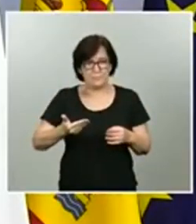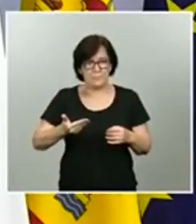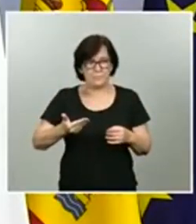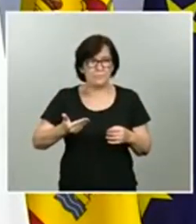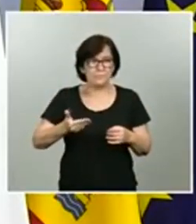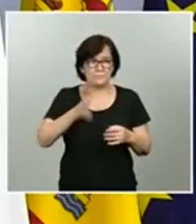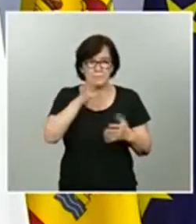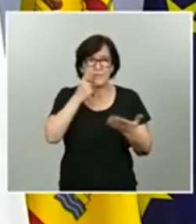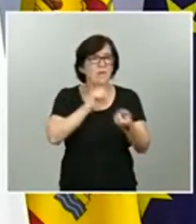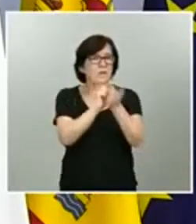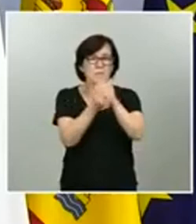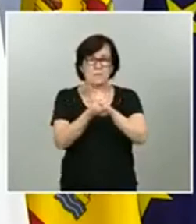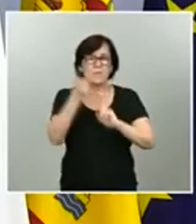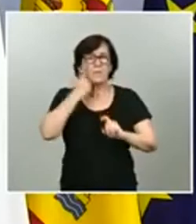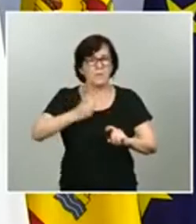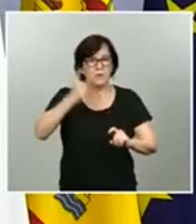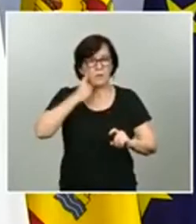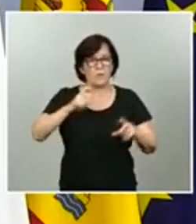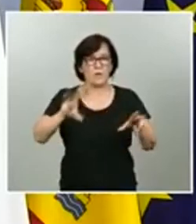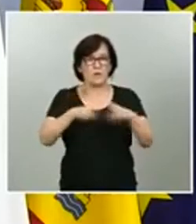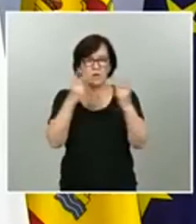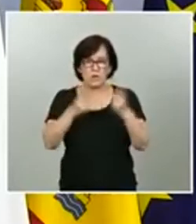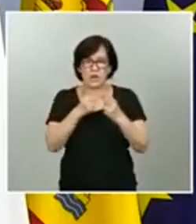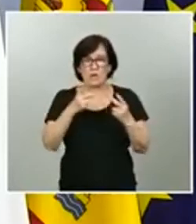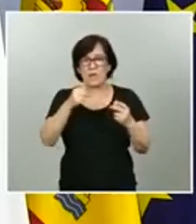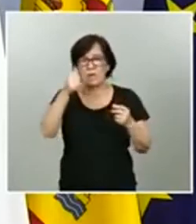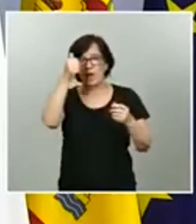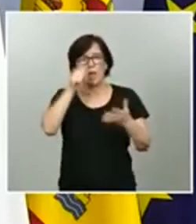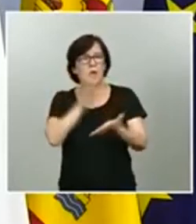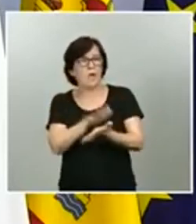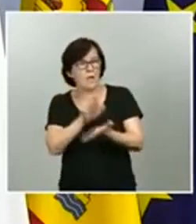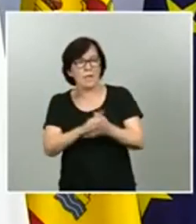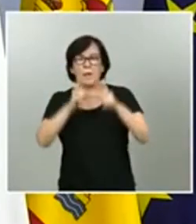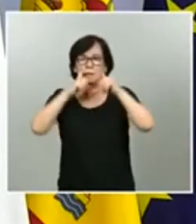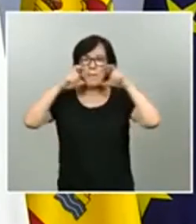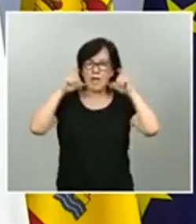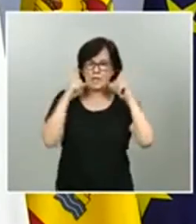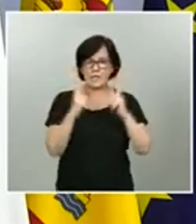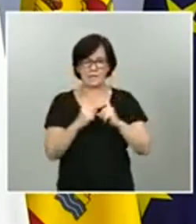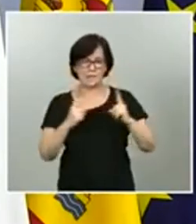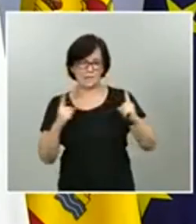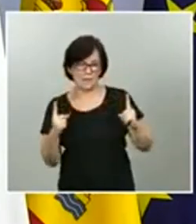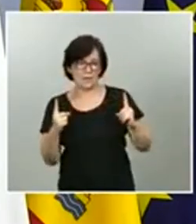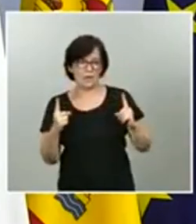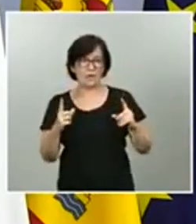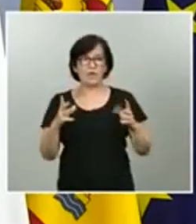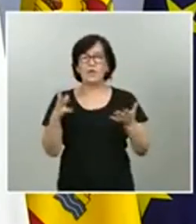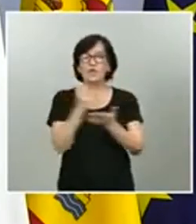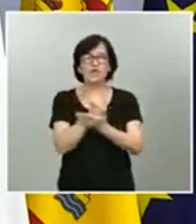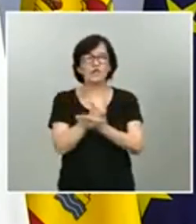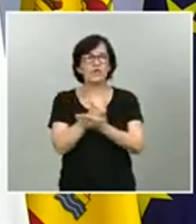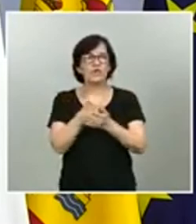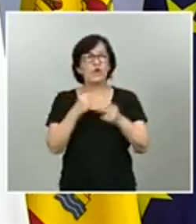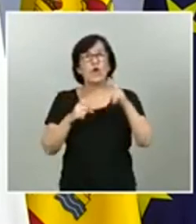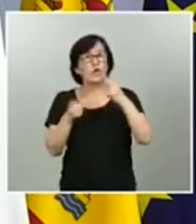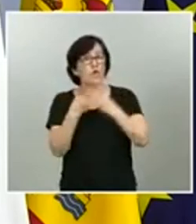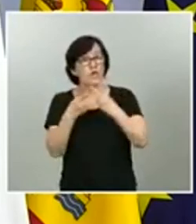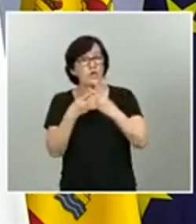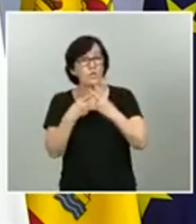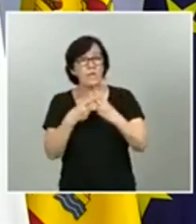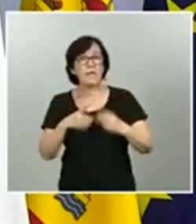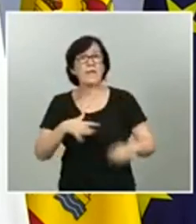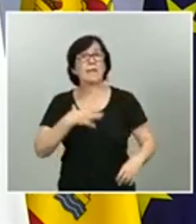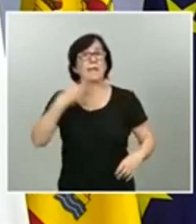cambiar los hábitos, digamos, sociales, no bajar la guardia, mascarilla, distancias sociales, en fin, todo lo que sabemos. Dos, capacidad de